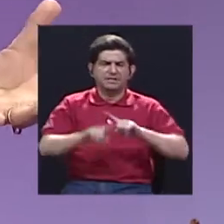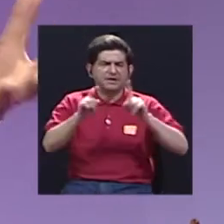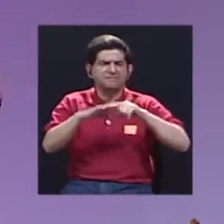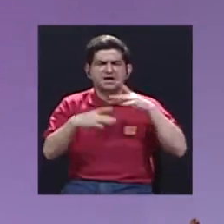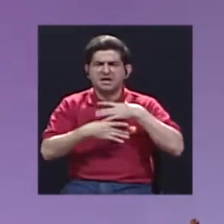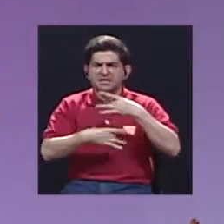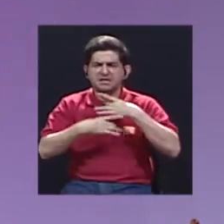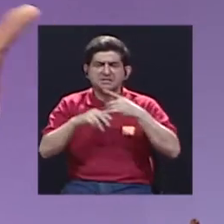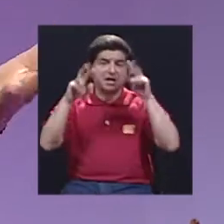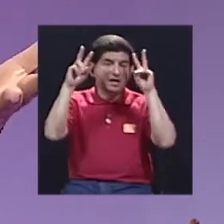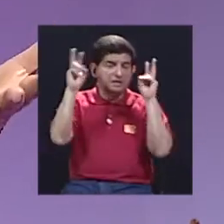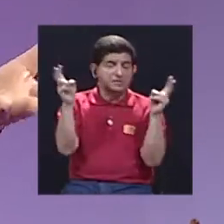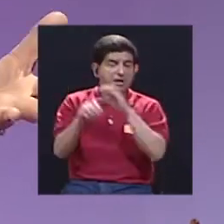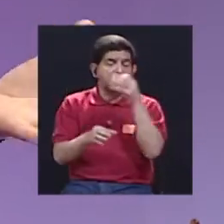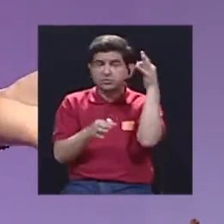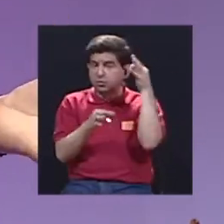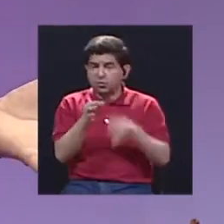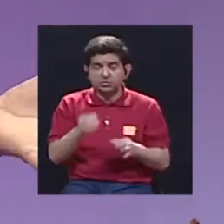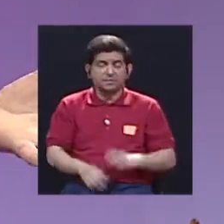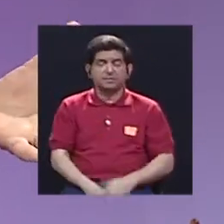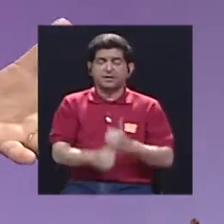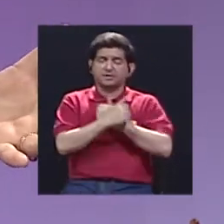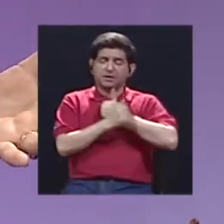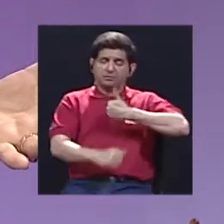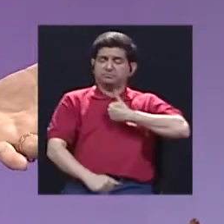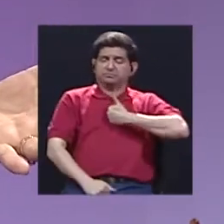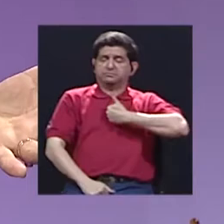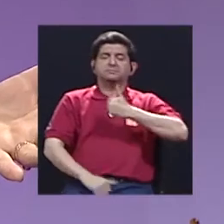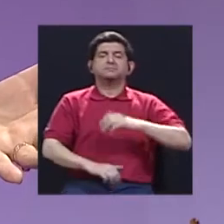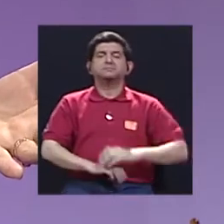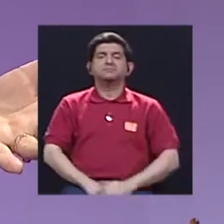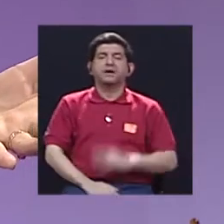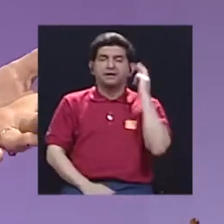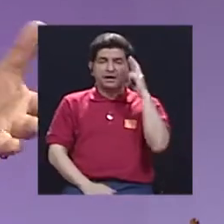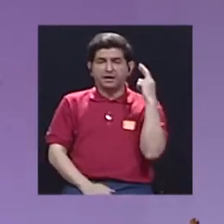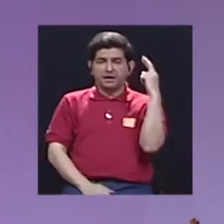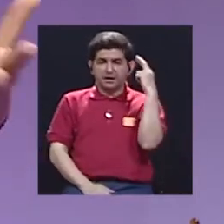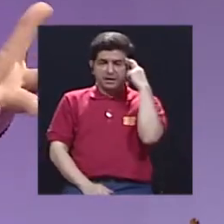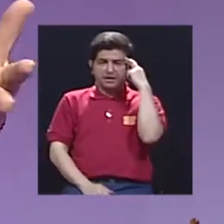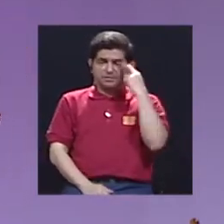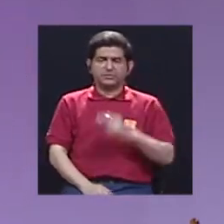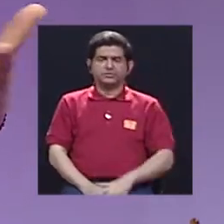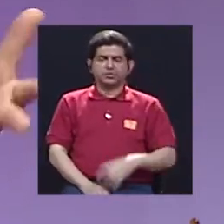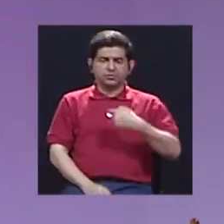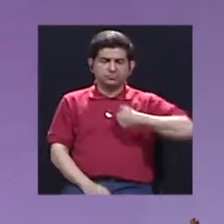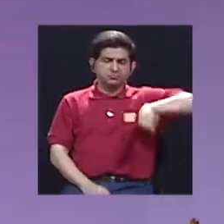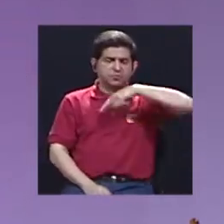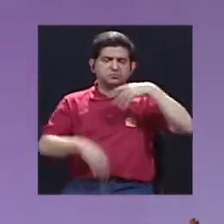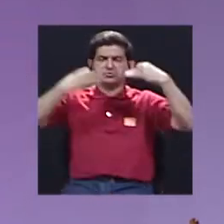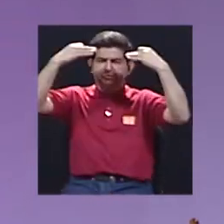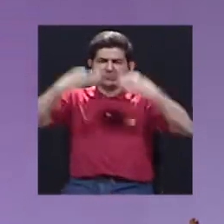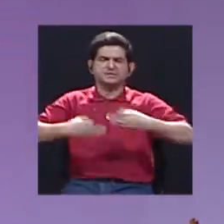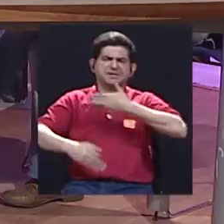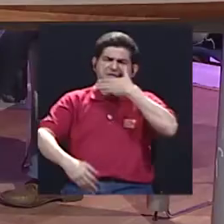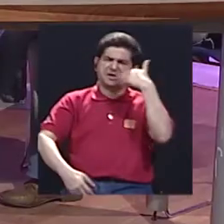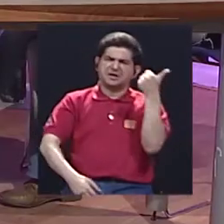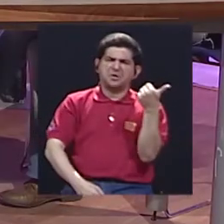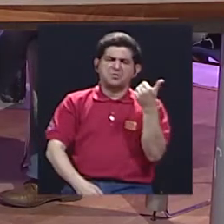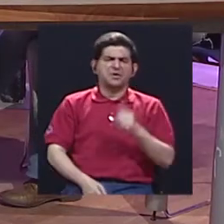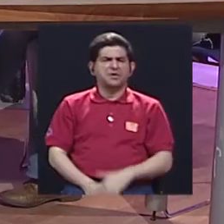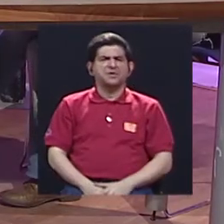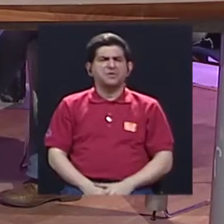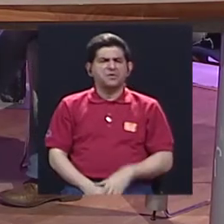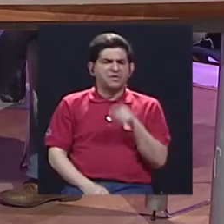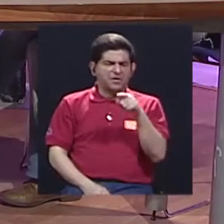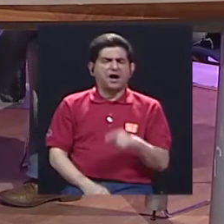intereses, temas o sencillamente autoestima. Entonces, de ahí es donde decidimos que lo mejor era hacer